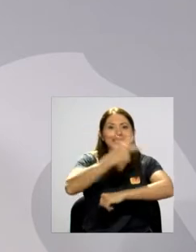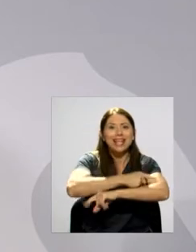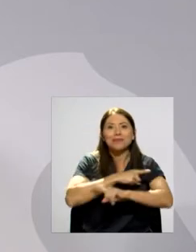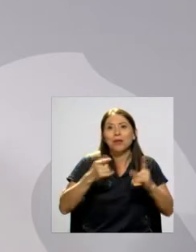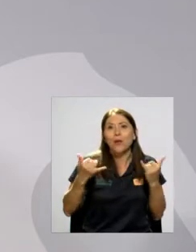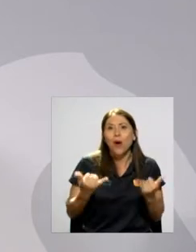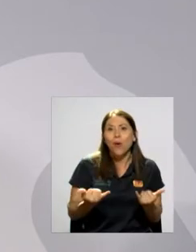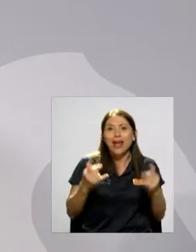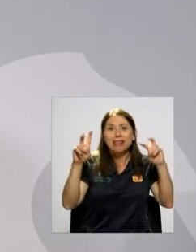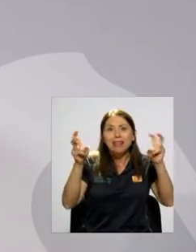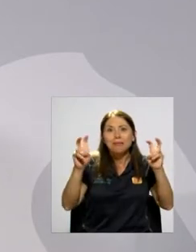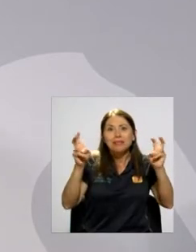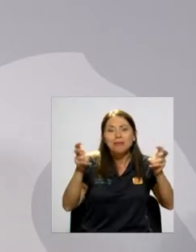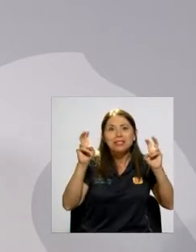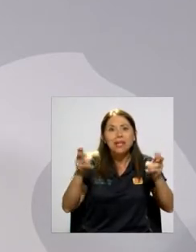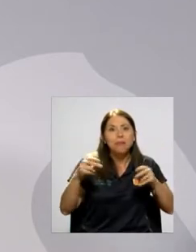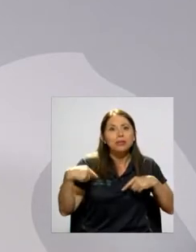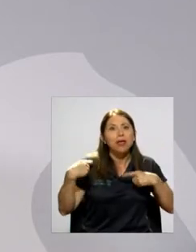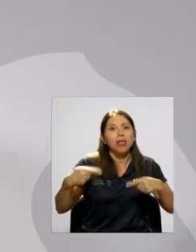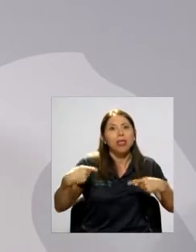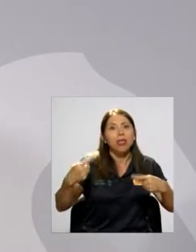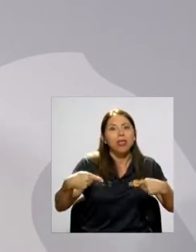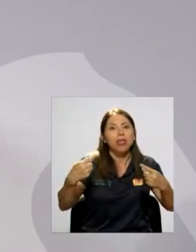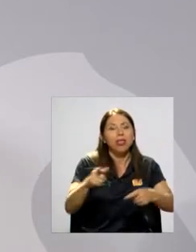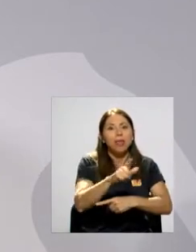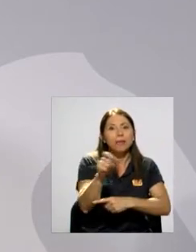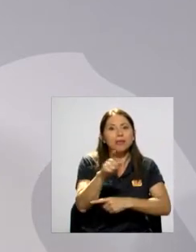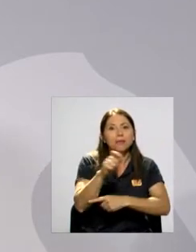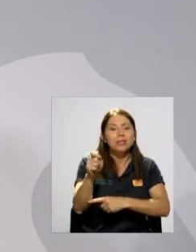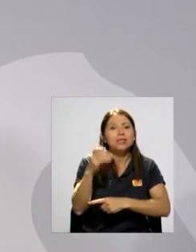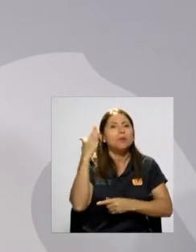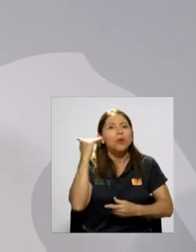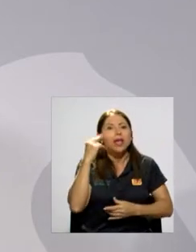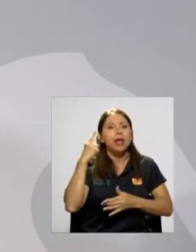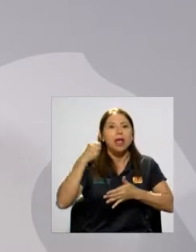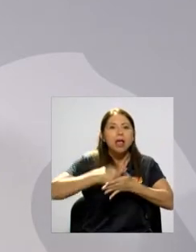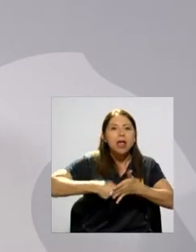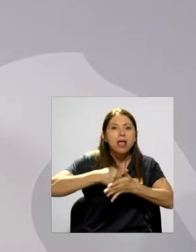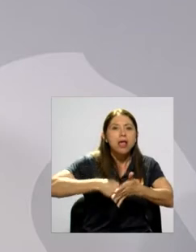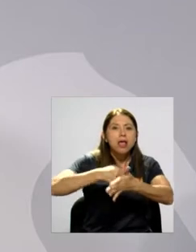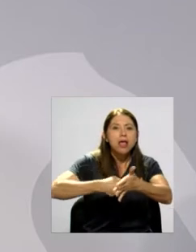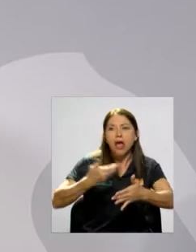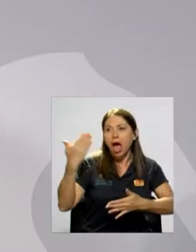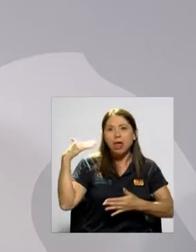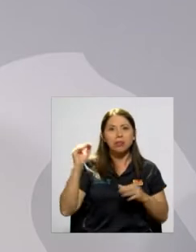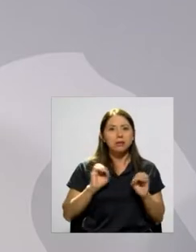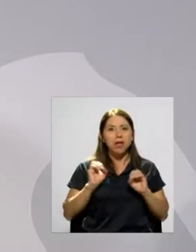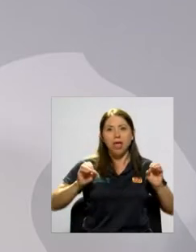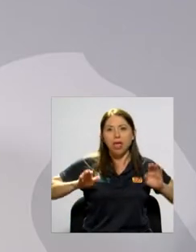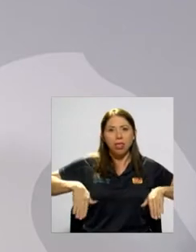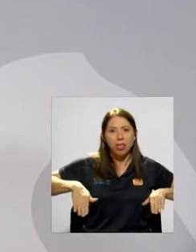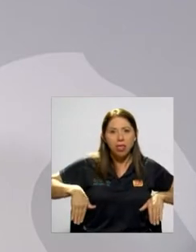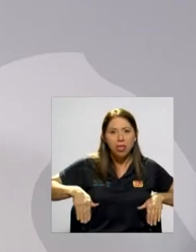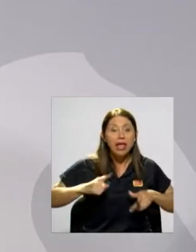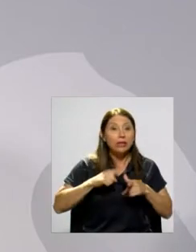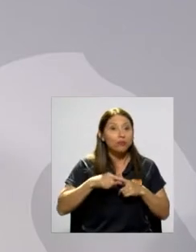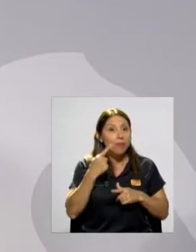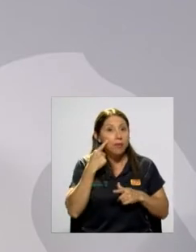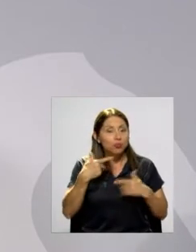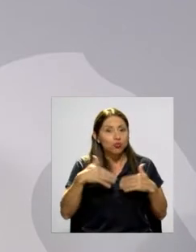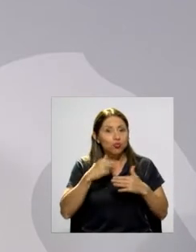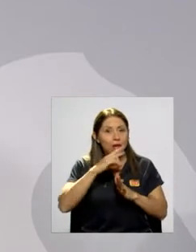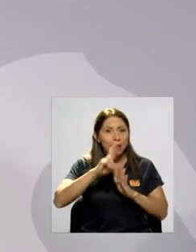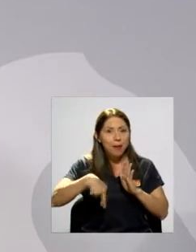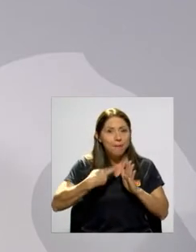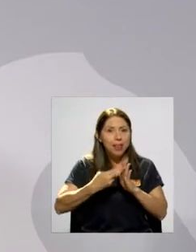raíz de esa insistencia que antes como que no se tenía. Y ahí también nos lleva a esa importancia del papel de la prensa,